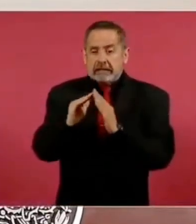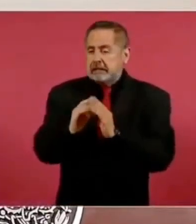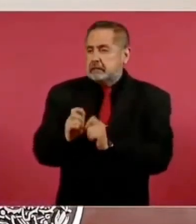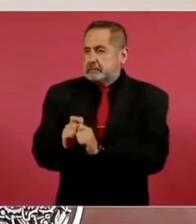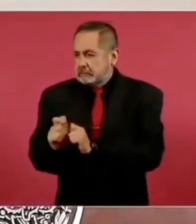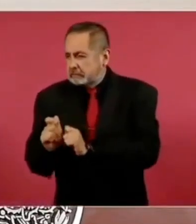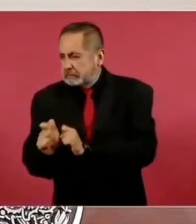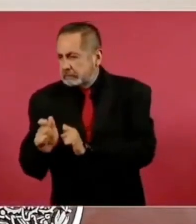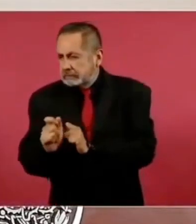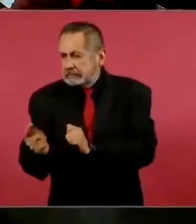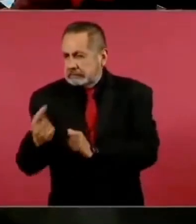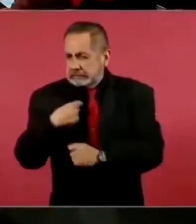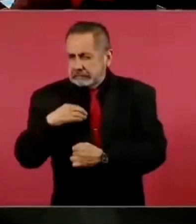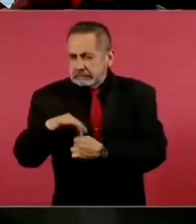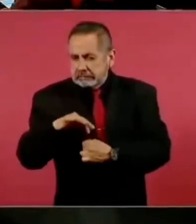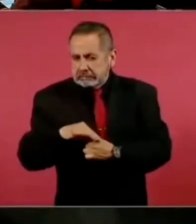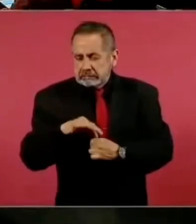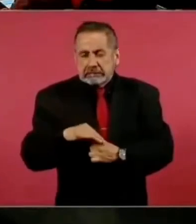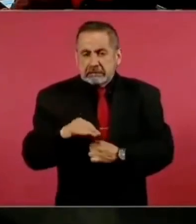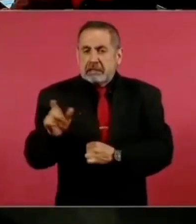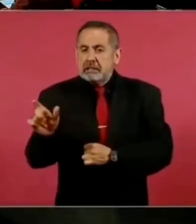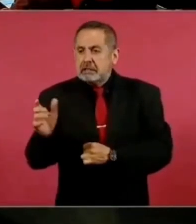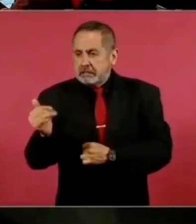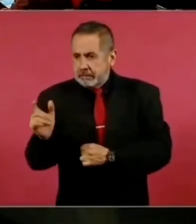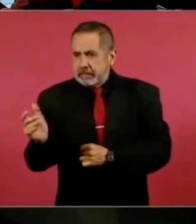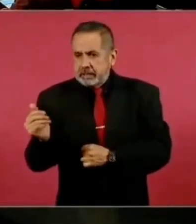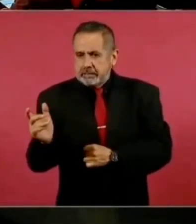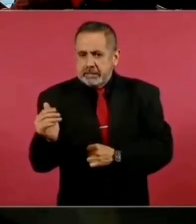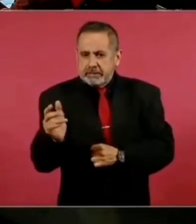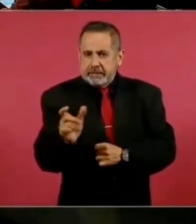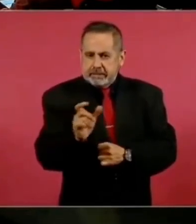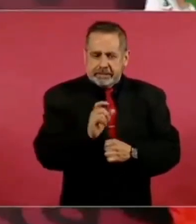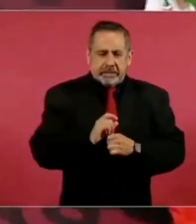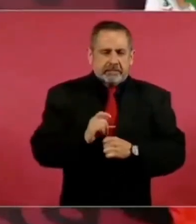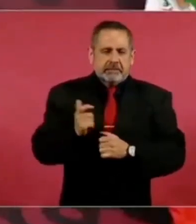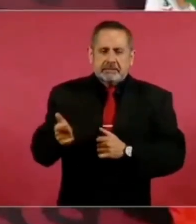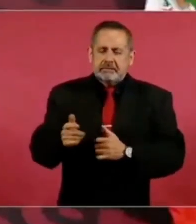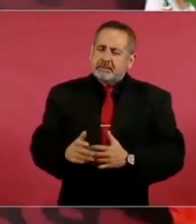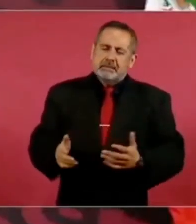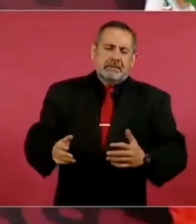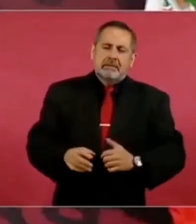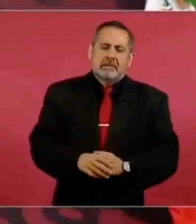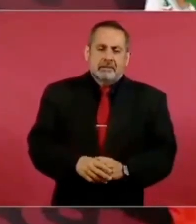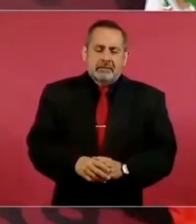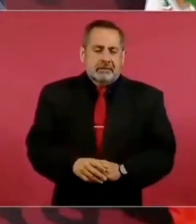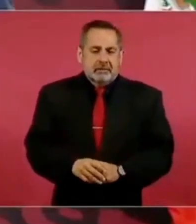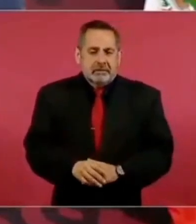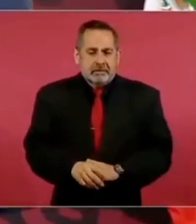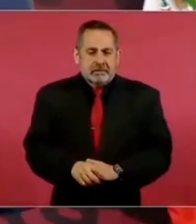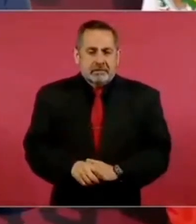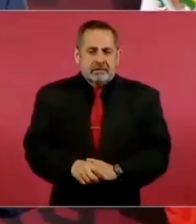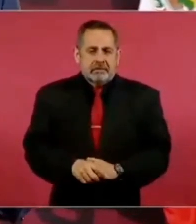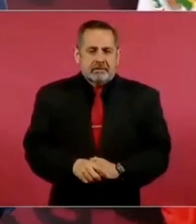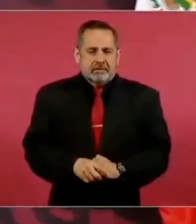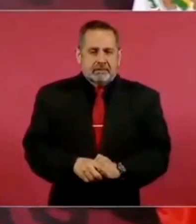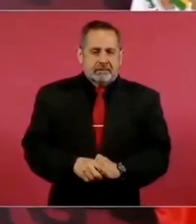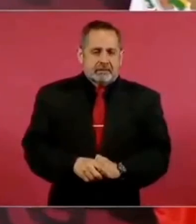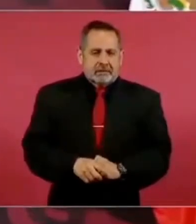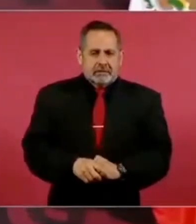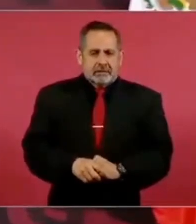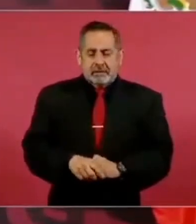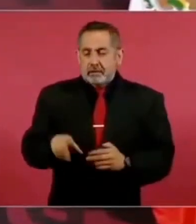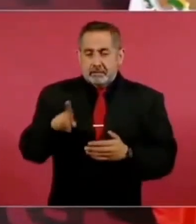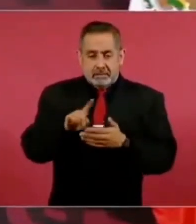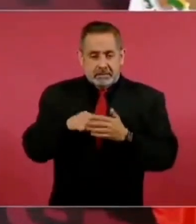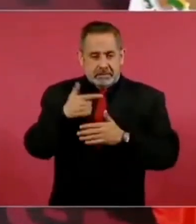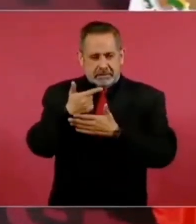casa comprando credenciales de elector como ya saben porque pasan